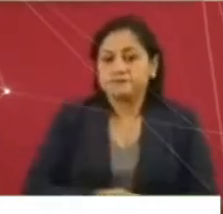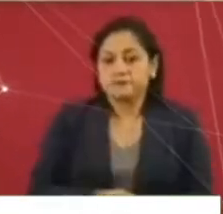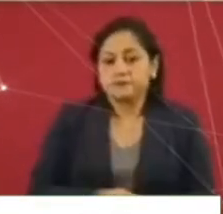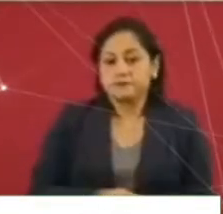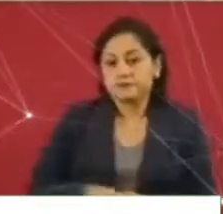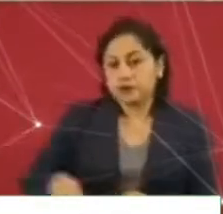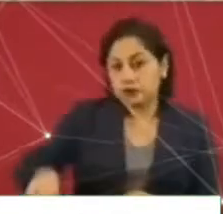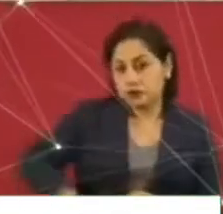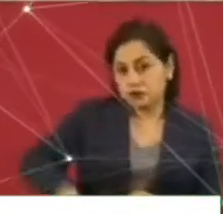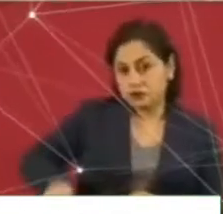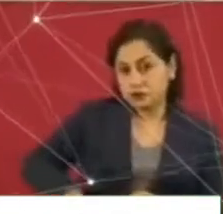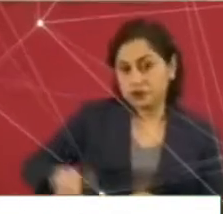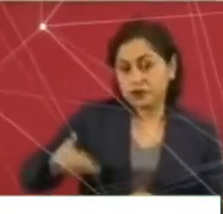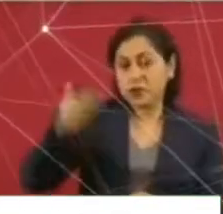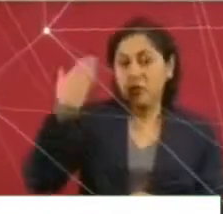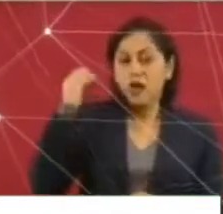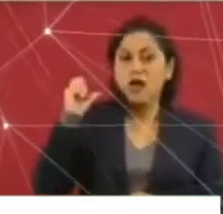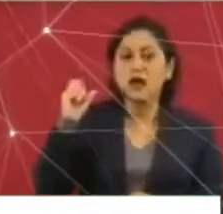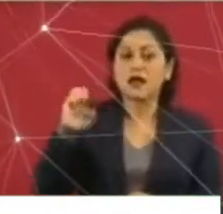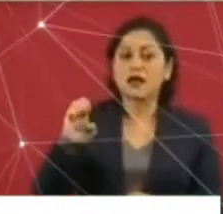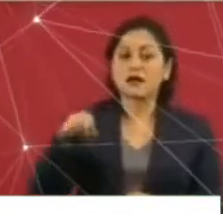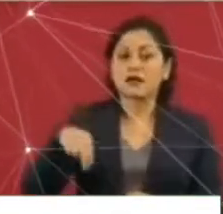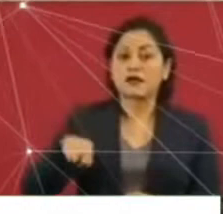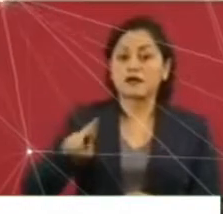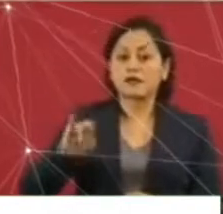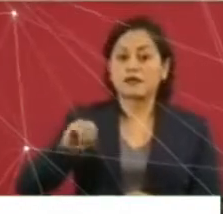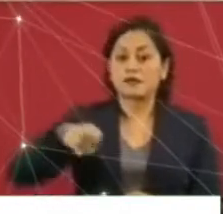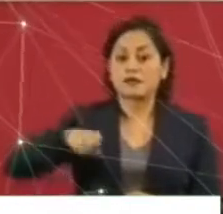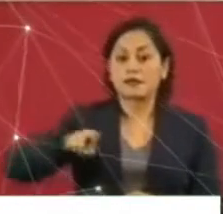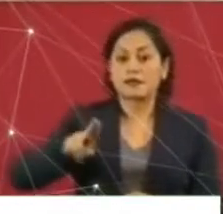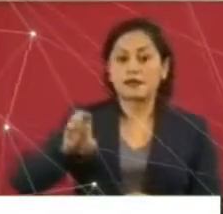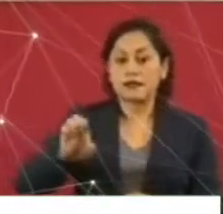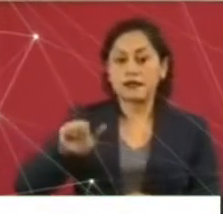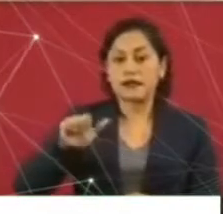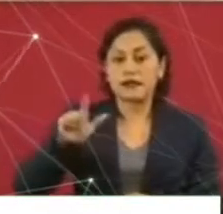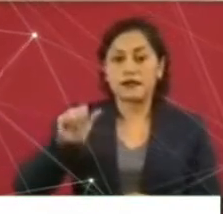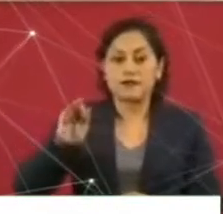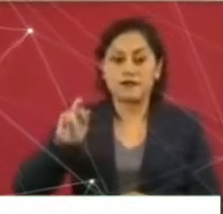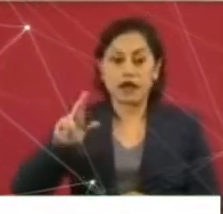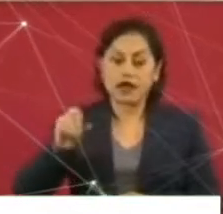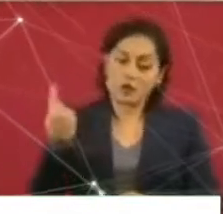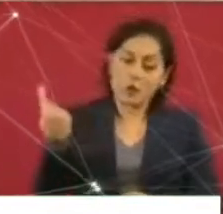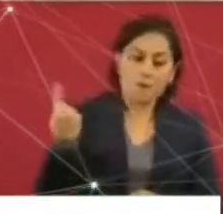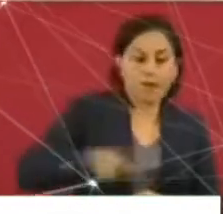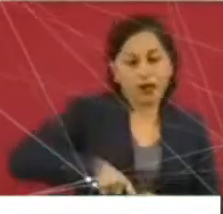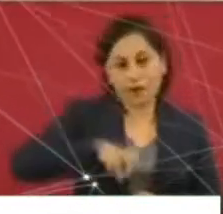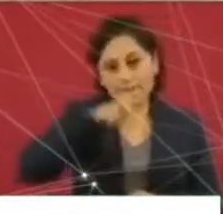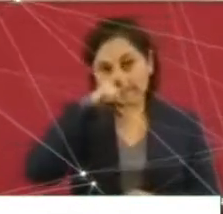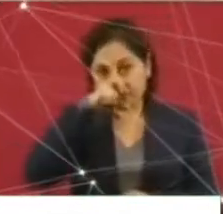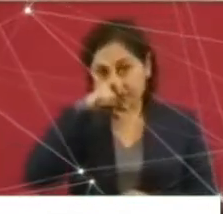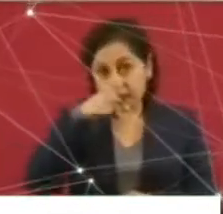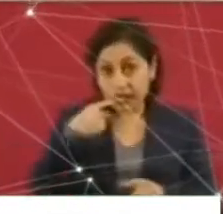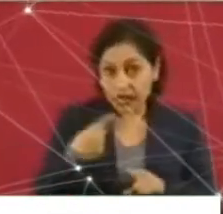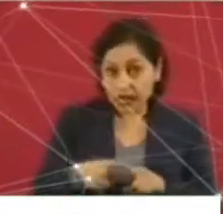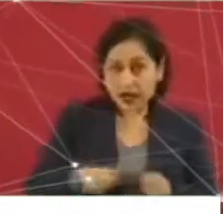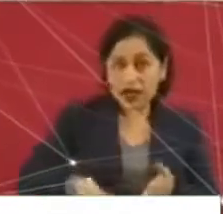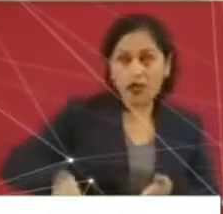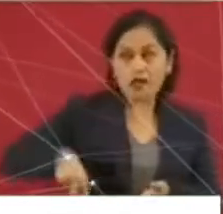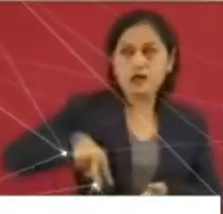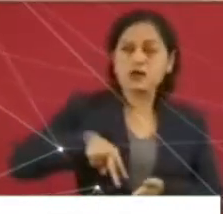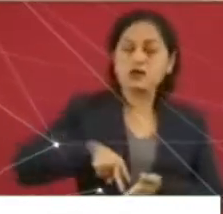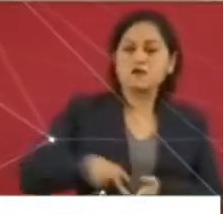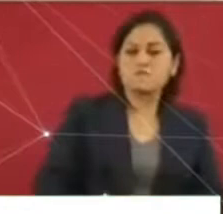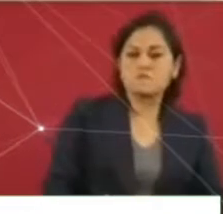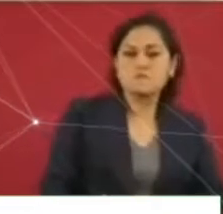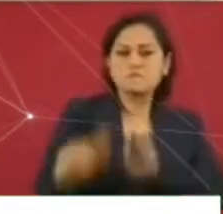El gobierno de Enrique Alfaro es una dictadura. Y el que levanta la voz en contra del gobernador de mi